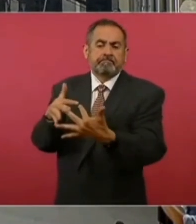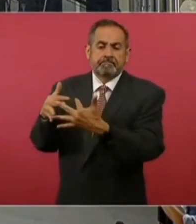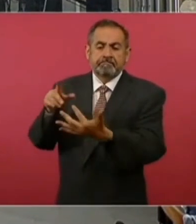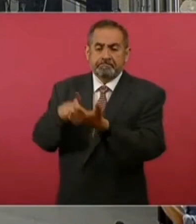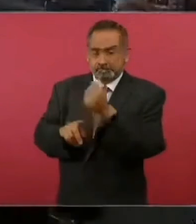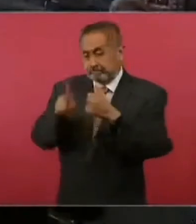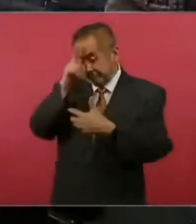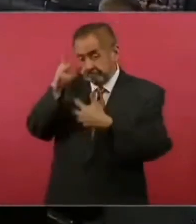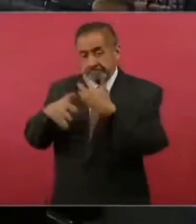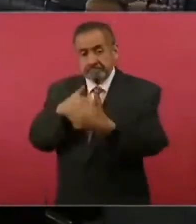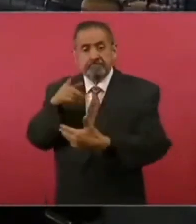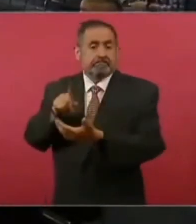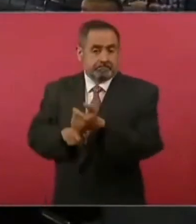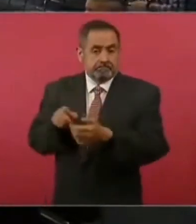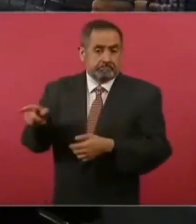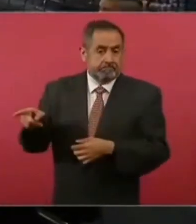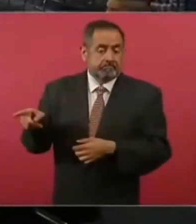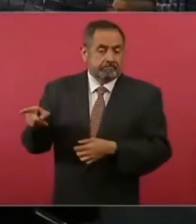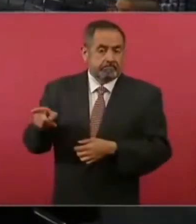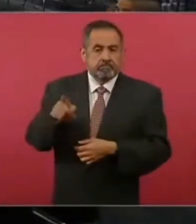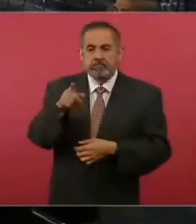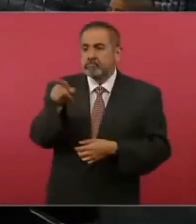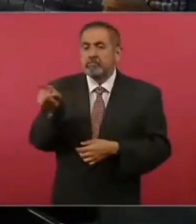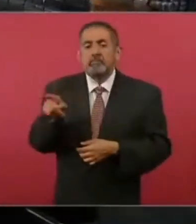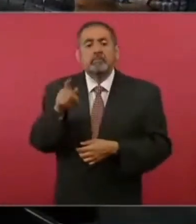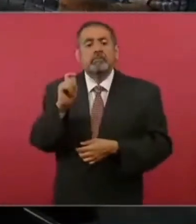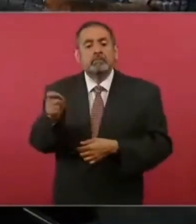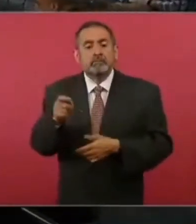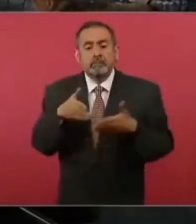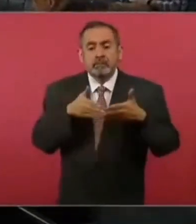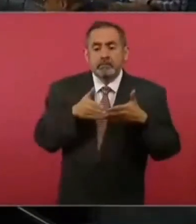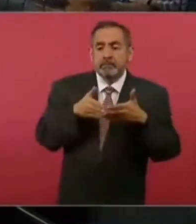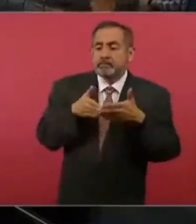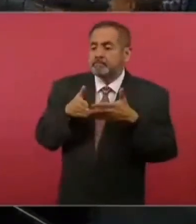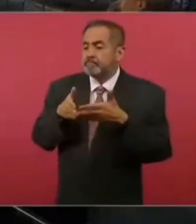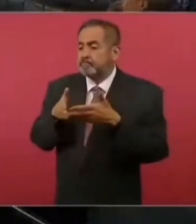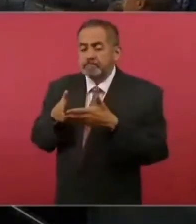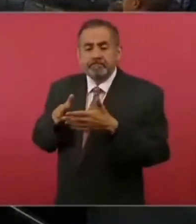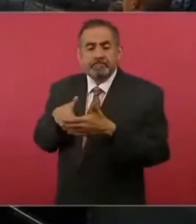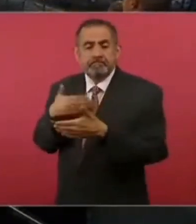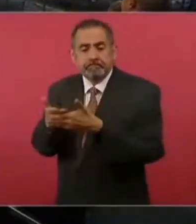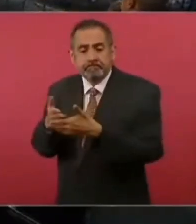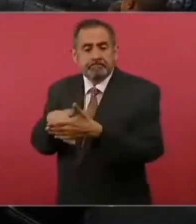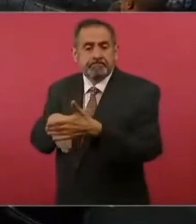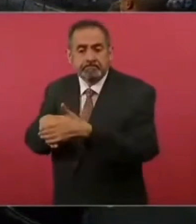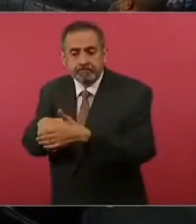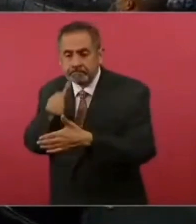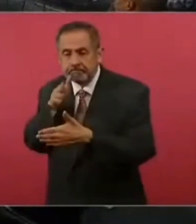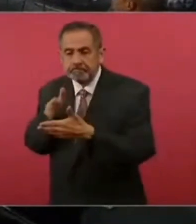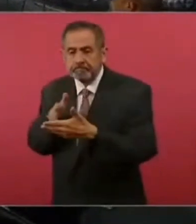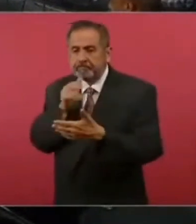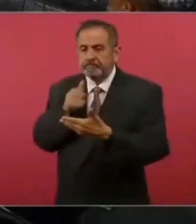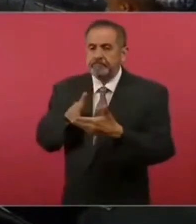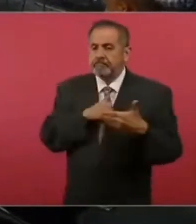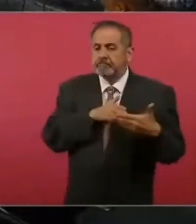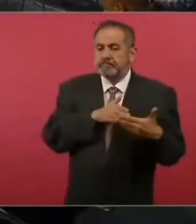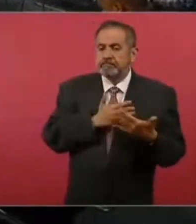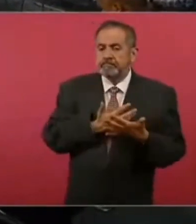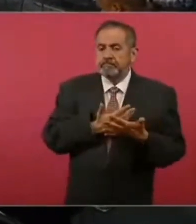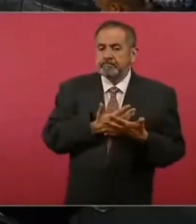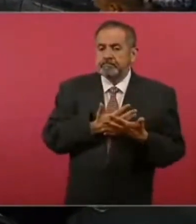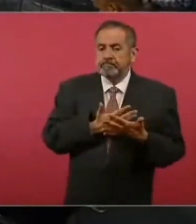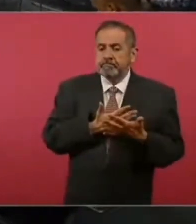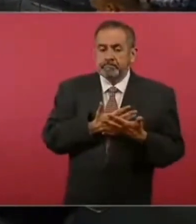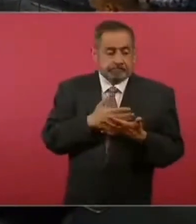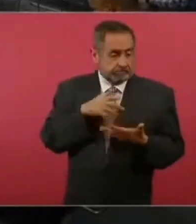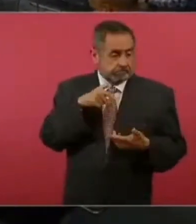violencia, incluso no podían arribar los barcos con la ayuda